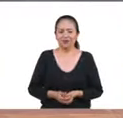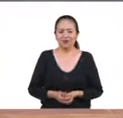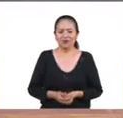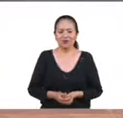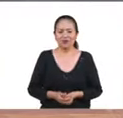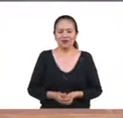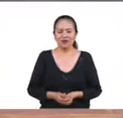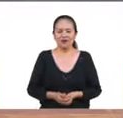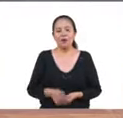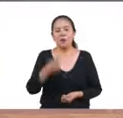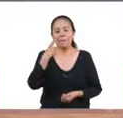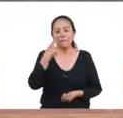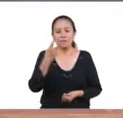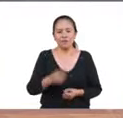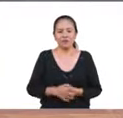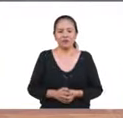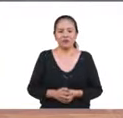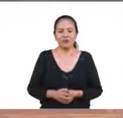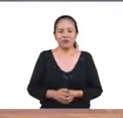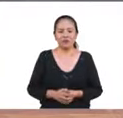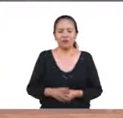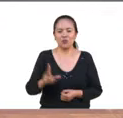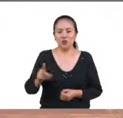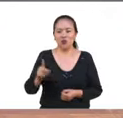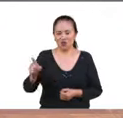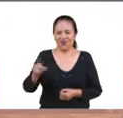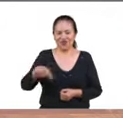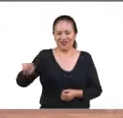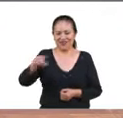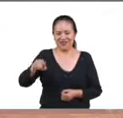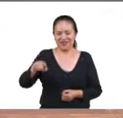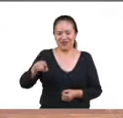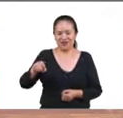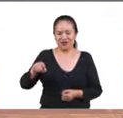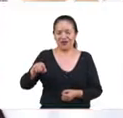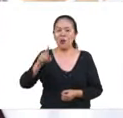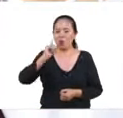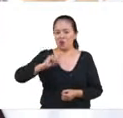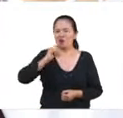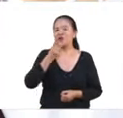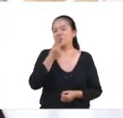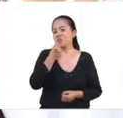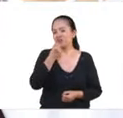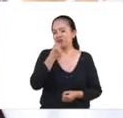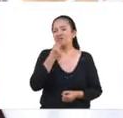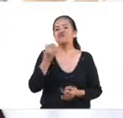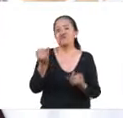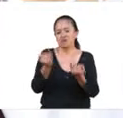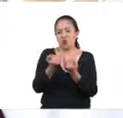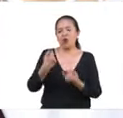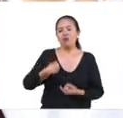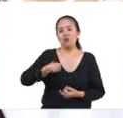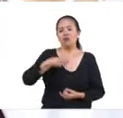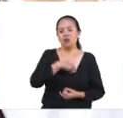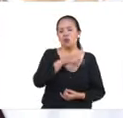Muchísimas gracias a las dos. Manos de la policía, donde está la unidad de género, las propias compañeras dicen, pues sí tenemos cómo